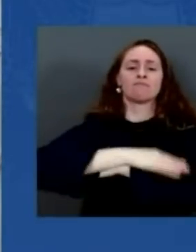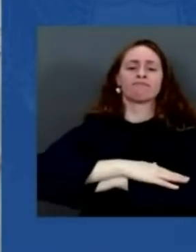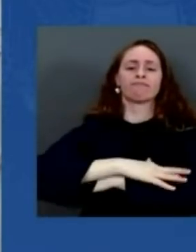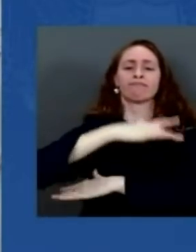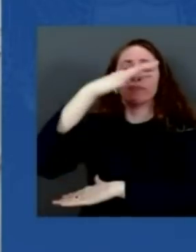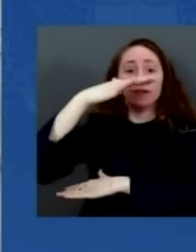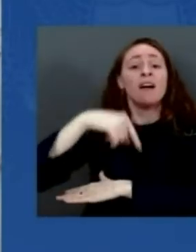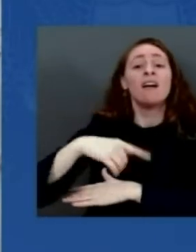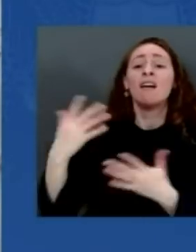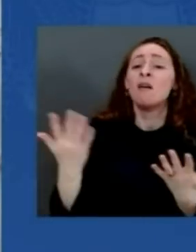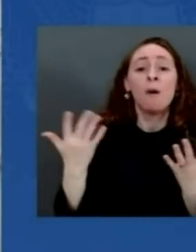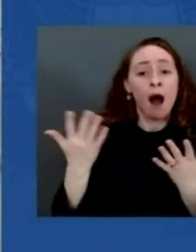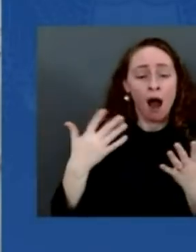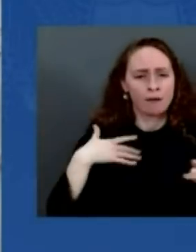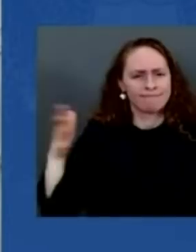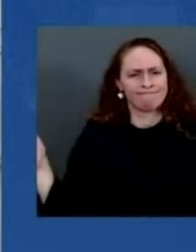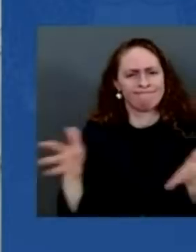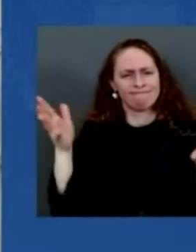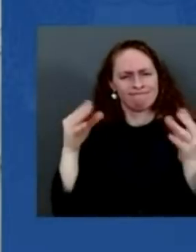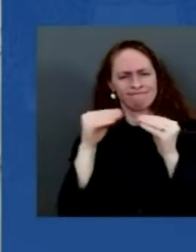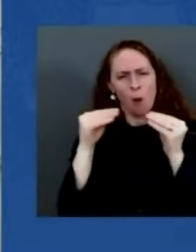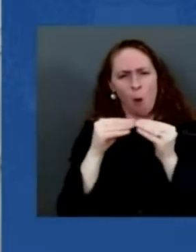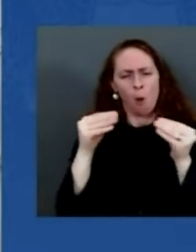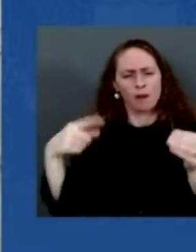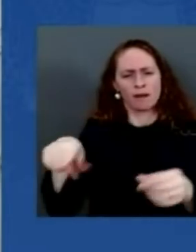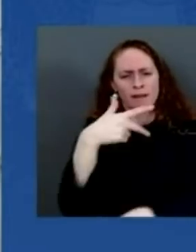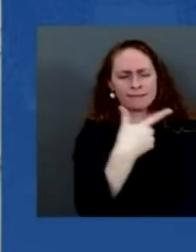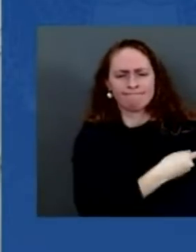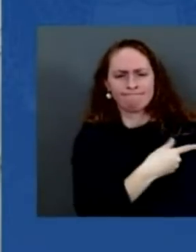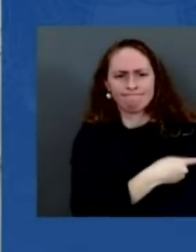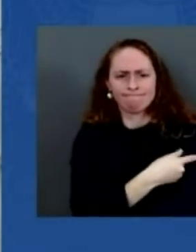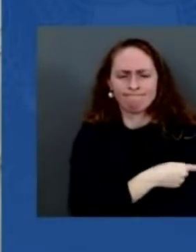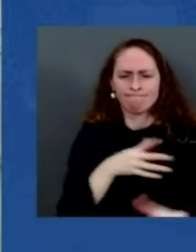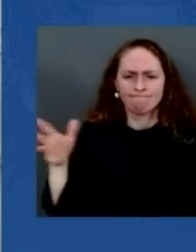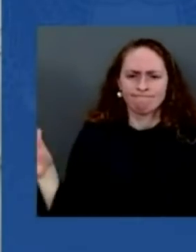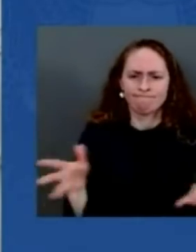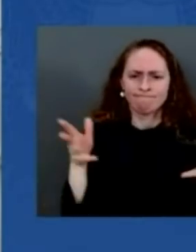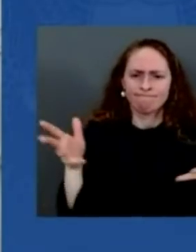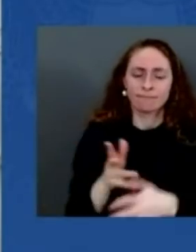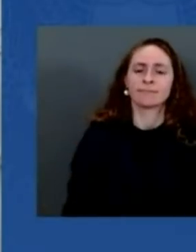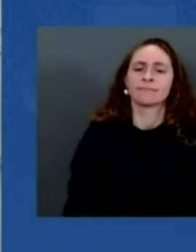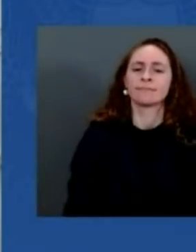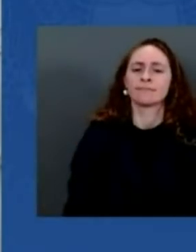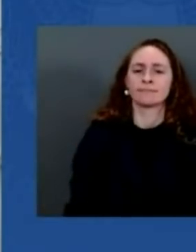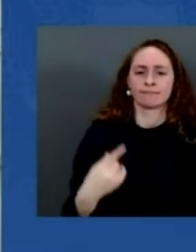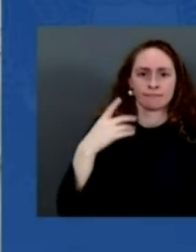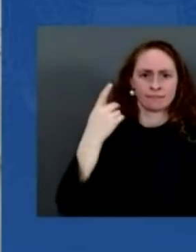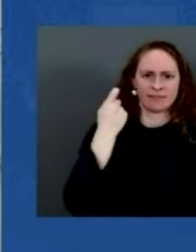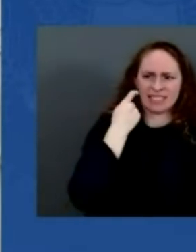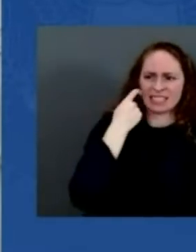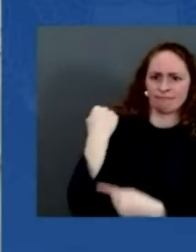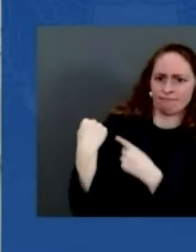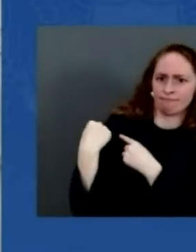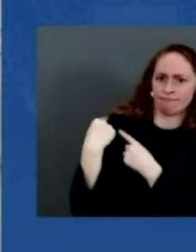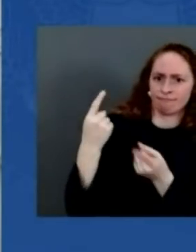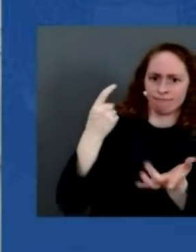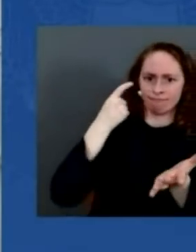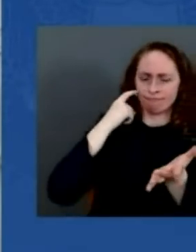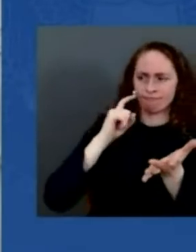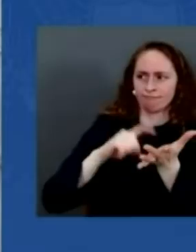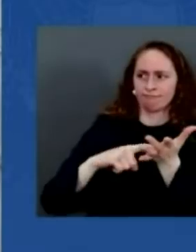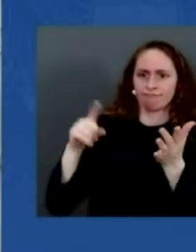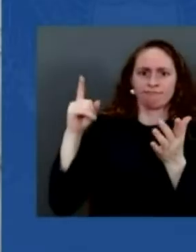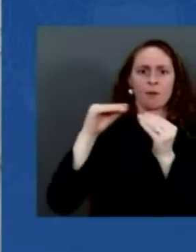no son políticas de acuerdo a lo dicho por el presidente y también destacó que por ejemplo el ex presidente de donald trump y ya